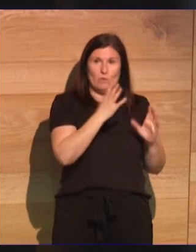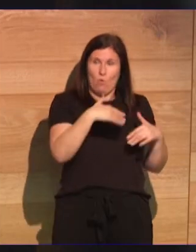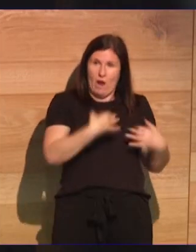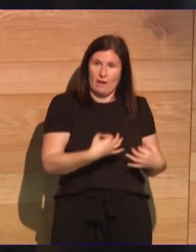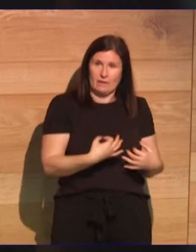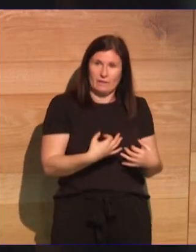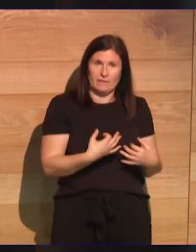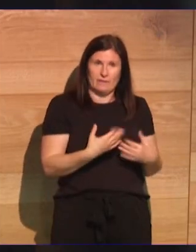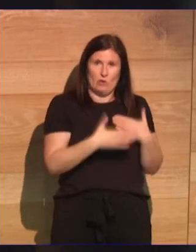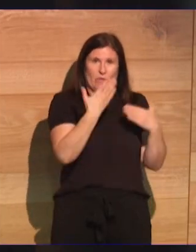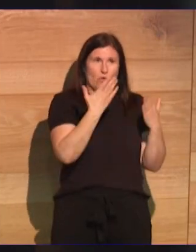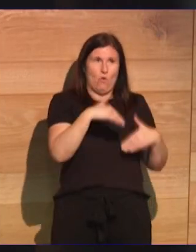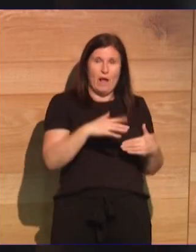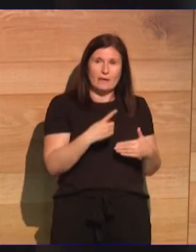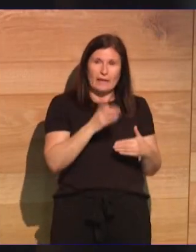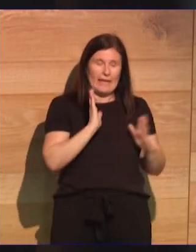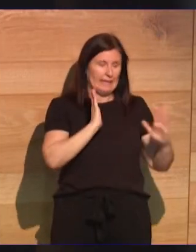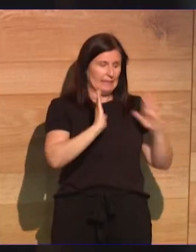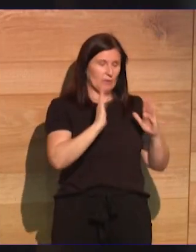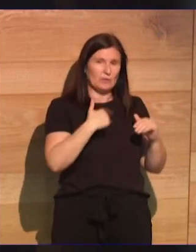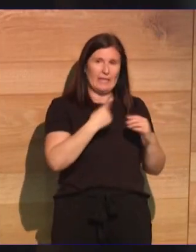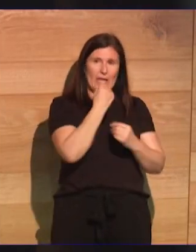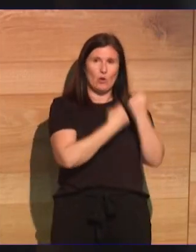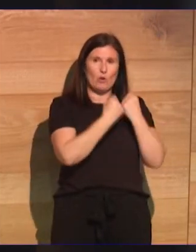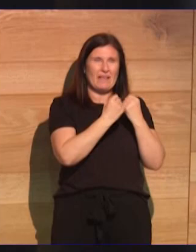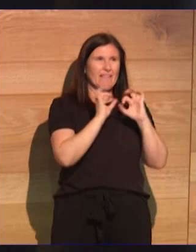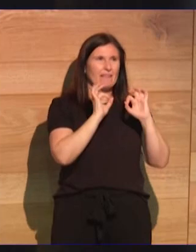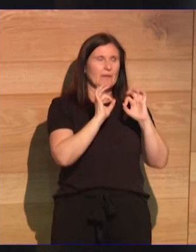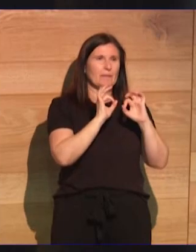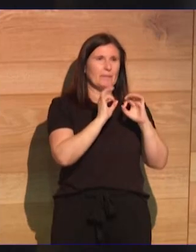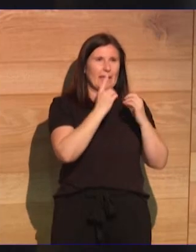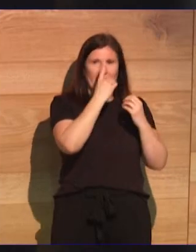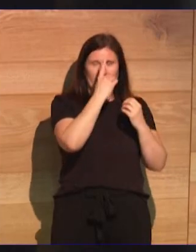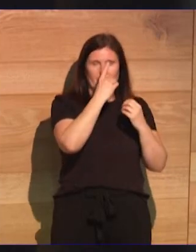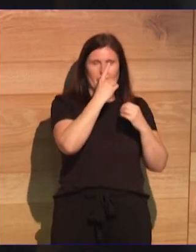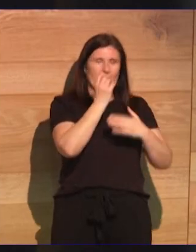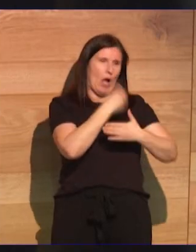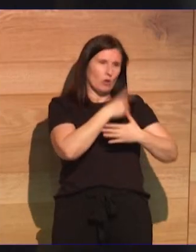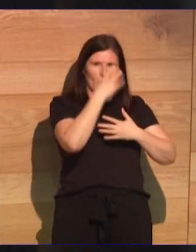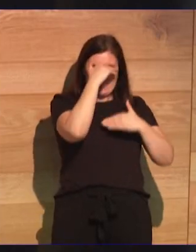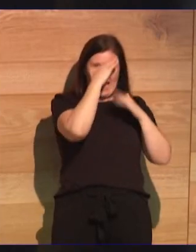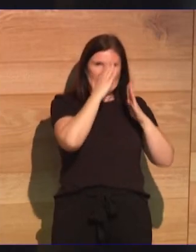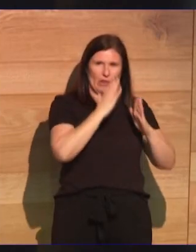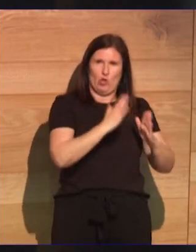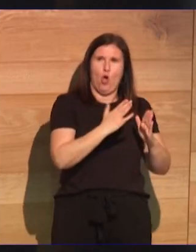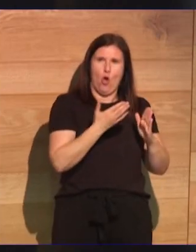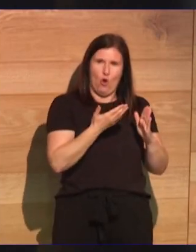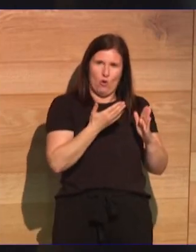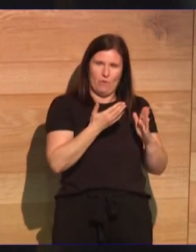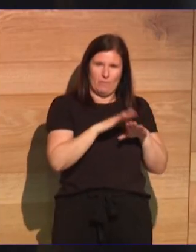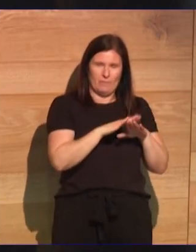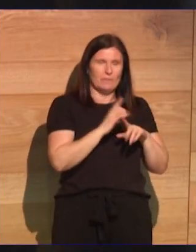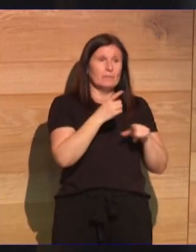Planteamos en unos tiempos en los que tenemos la economía de atención, es decir, ya se sabe que incluso se dice que somos los humanos